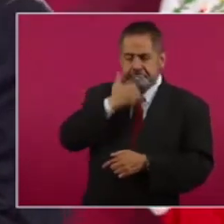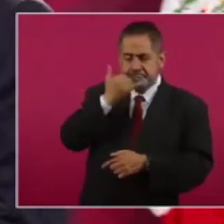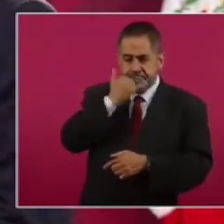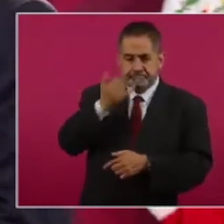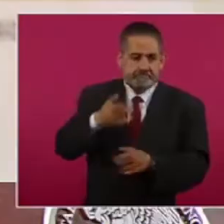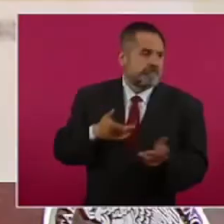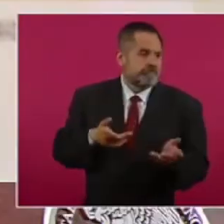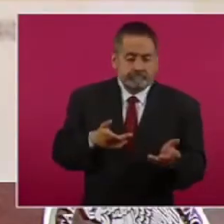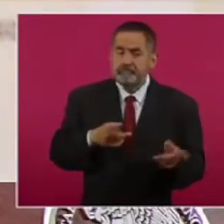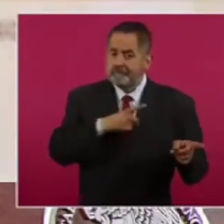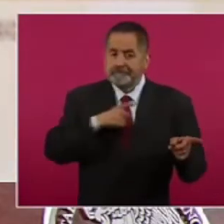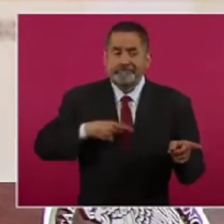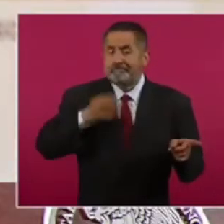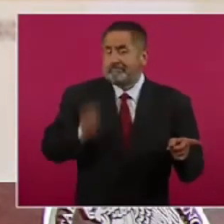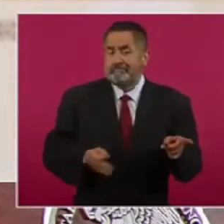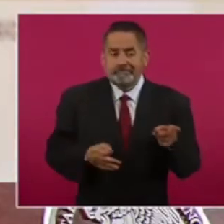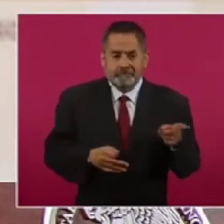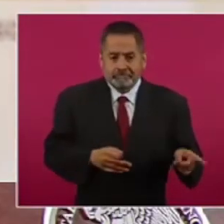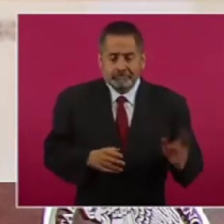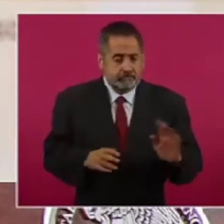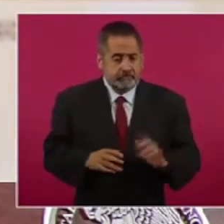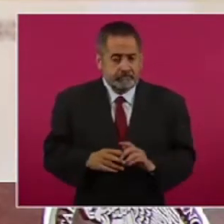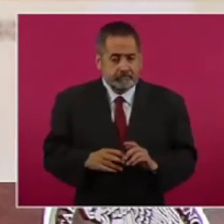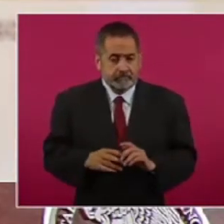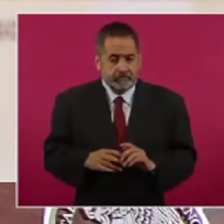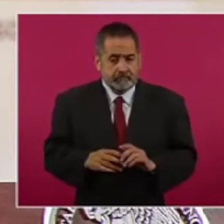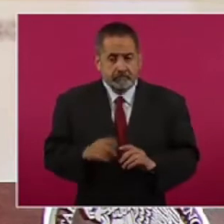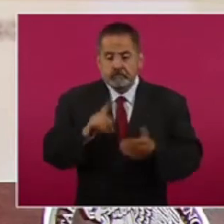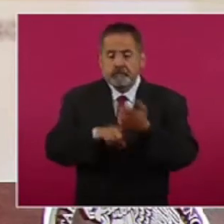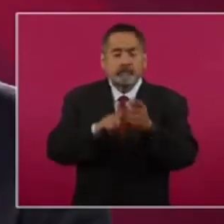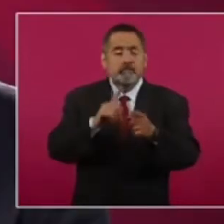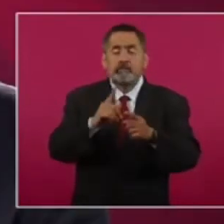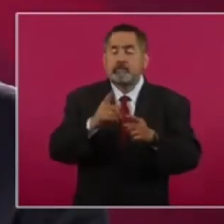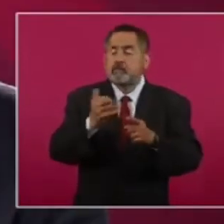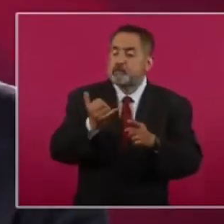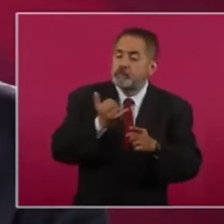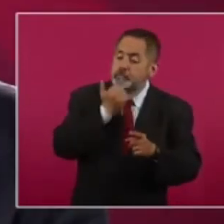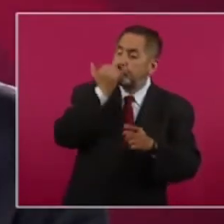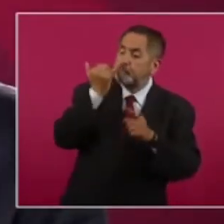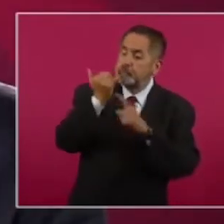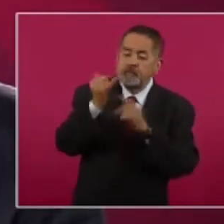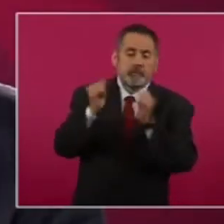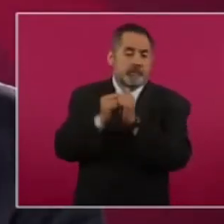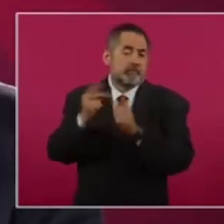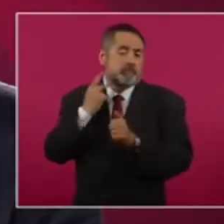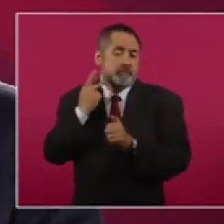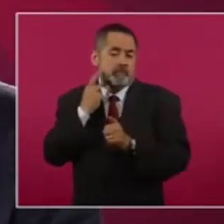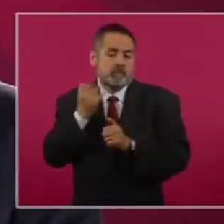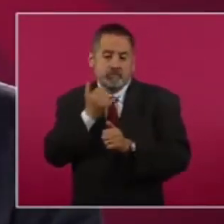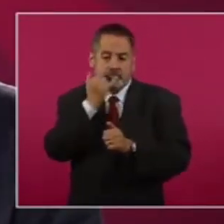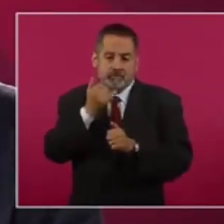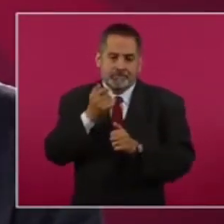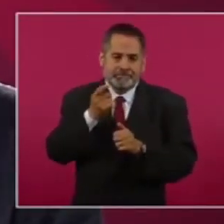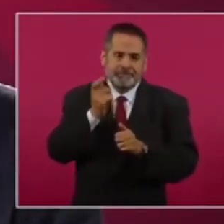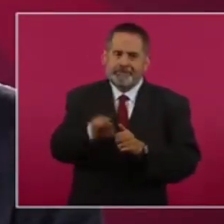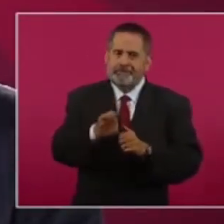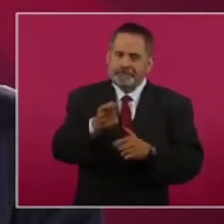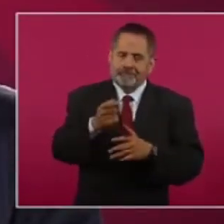y que los errores en política son como